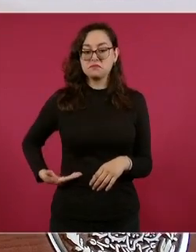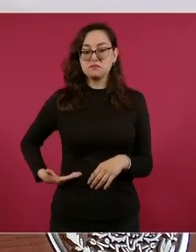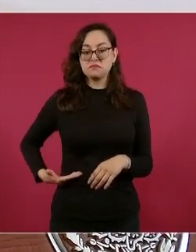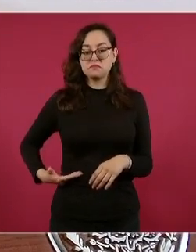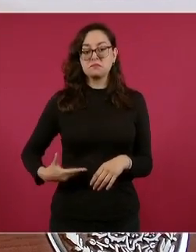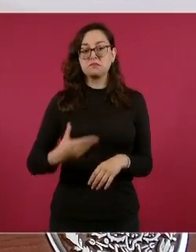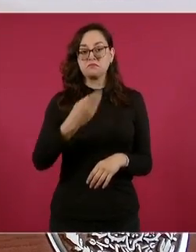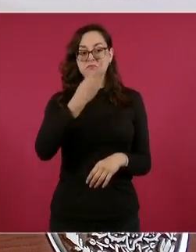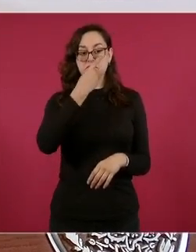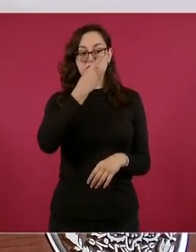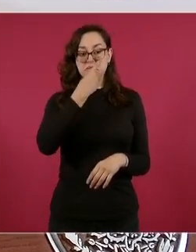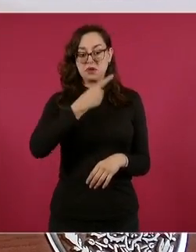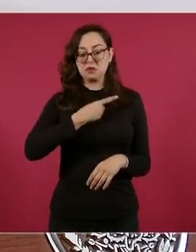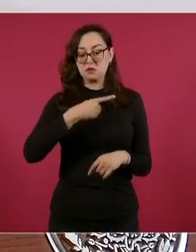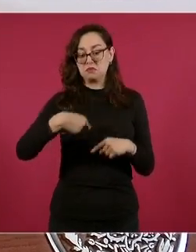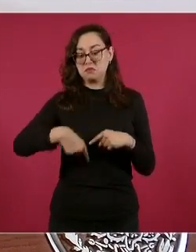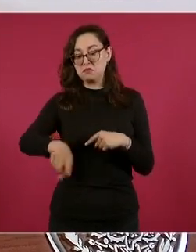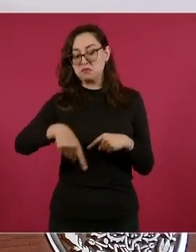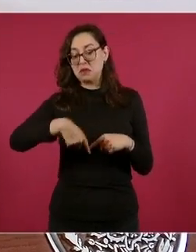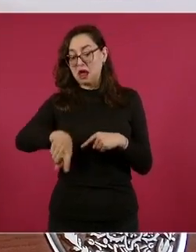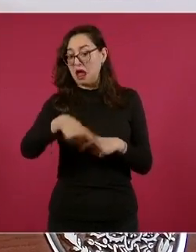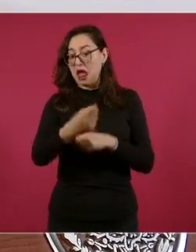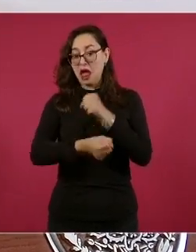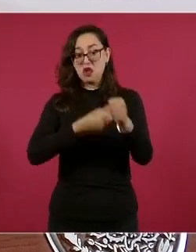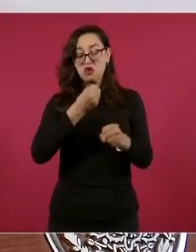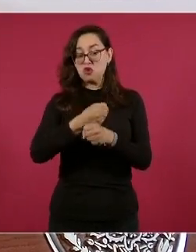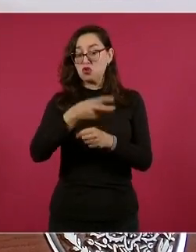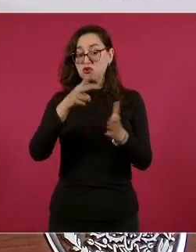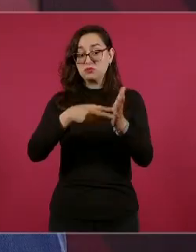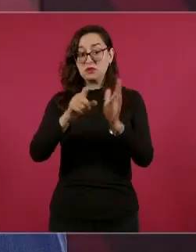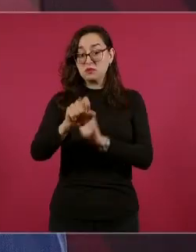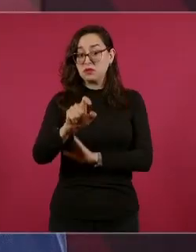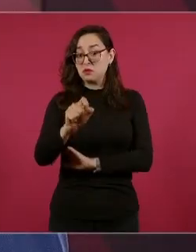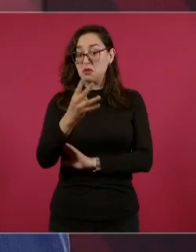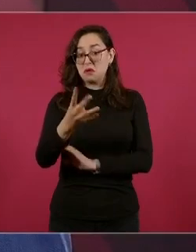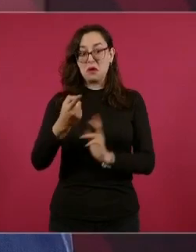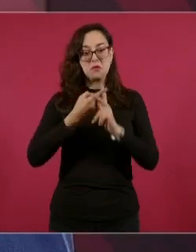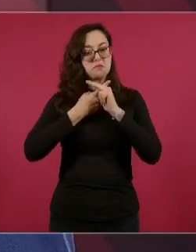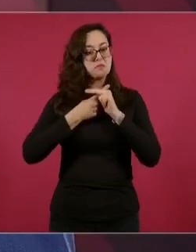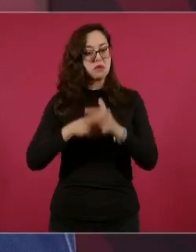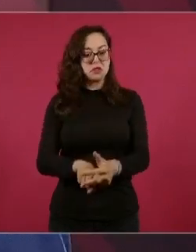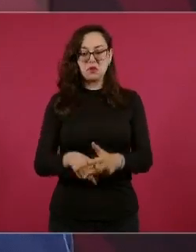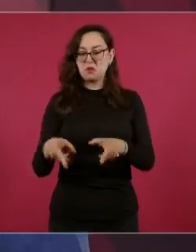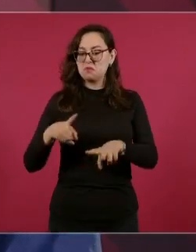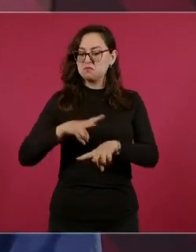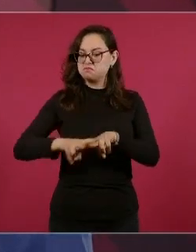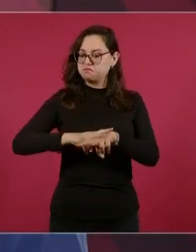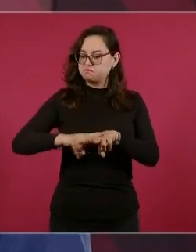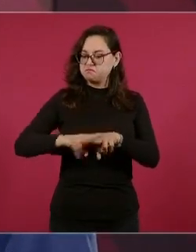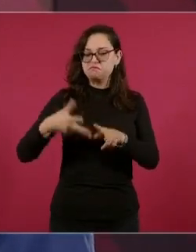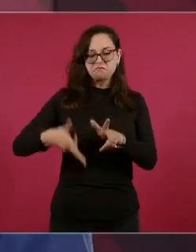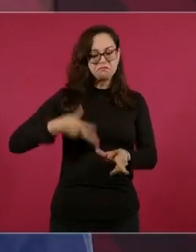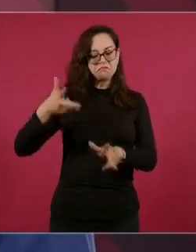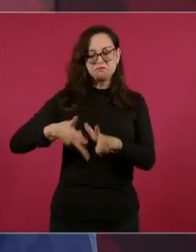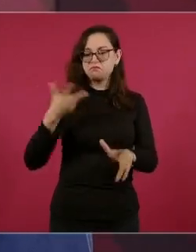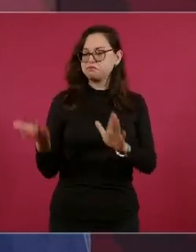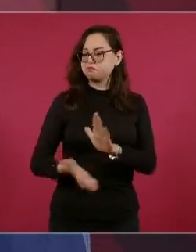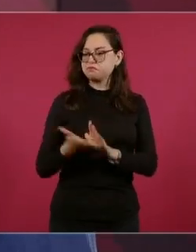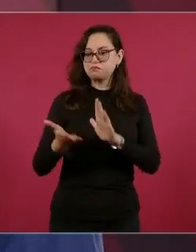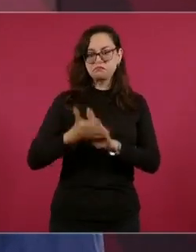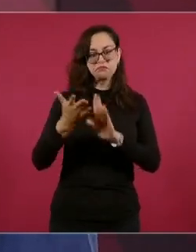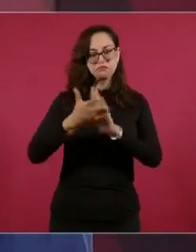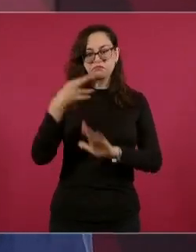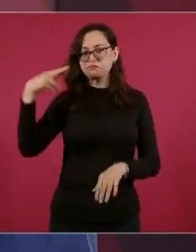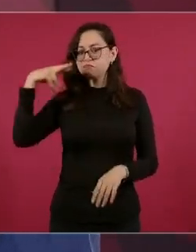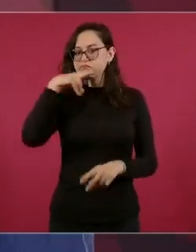que va a iniciar este mismo año la construcción de trenes y que ese mismo año va